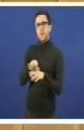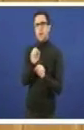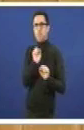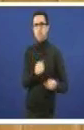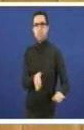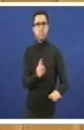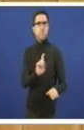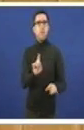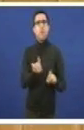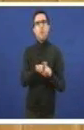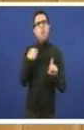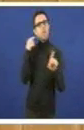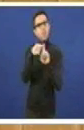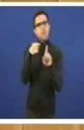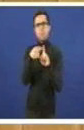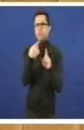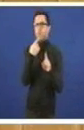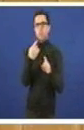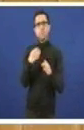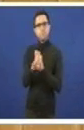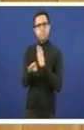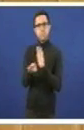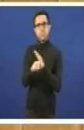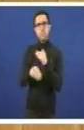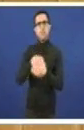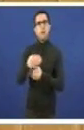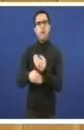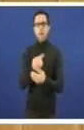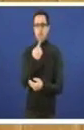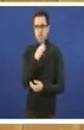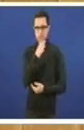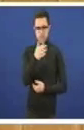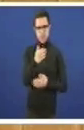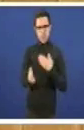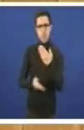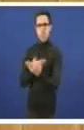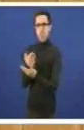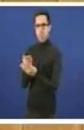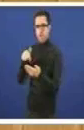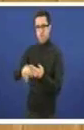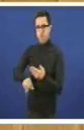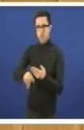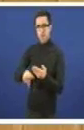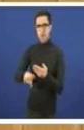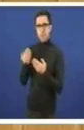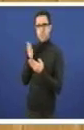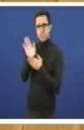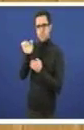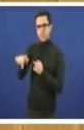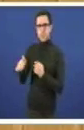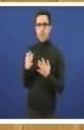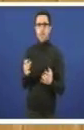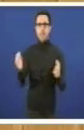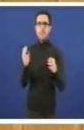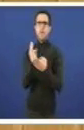comparecencia e polo tanto, a moción que hoxe traemos a debate a este pleno pois a verdade